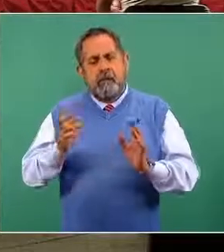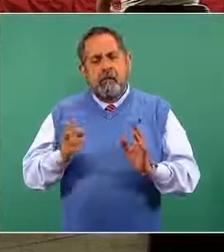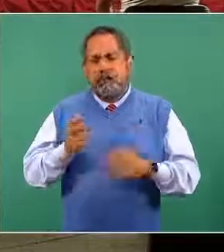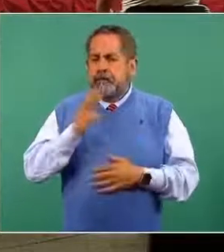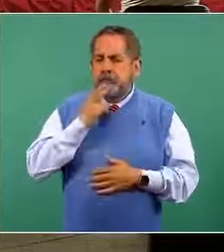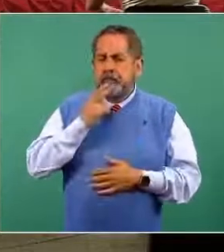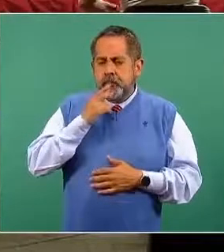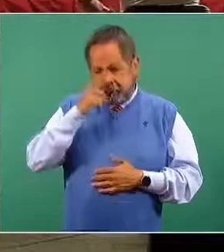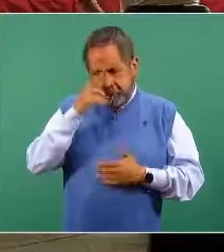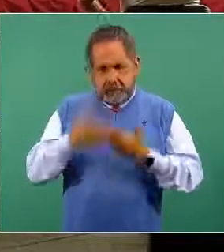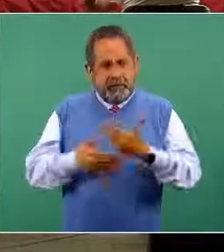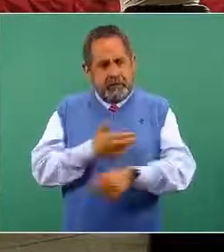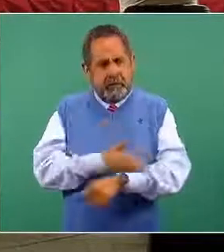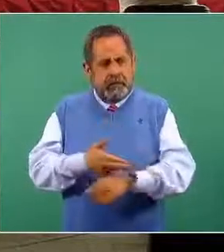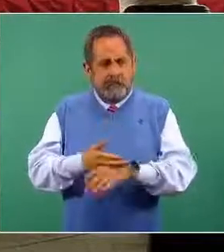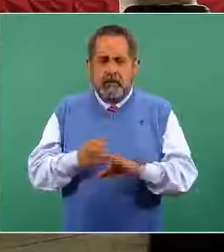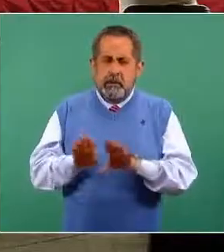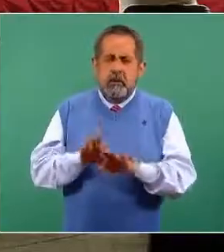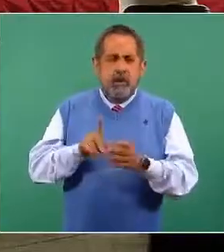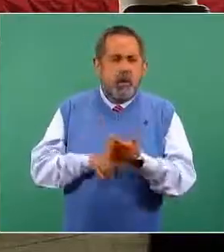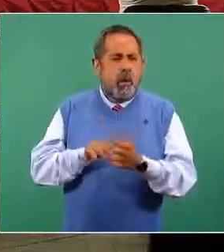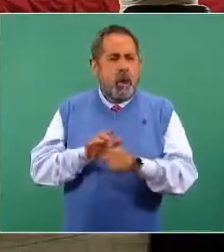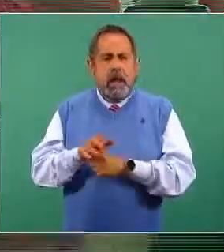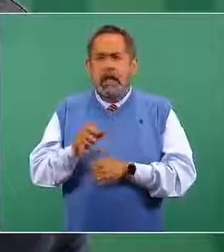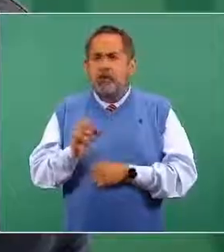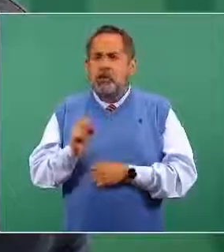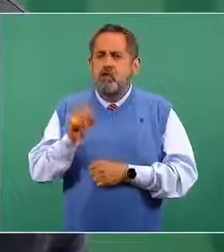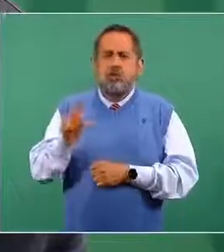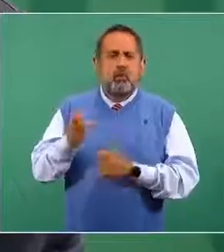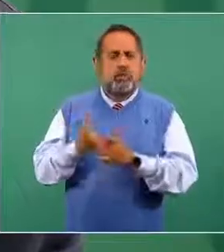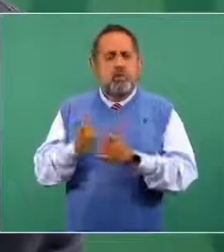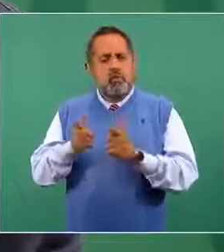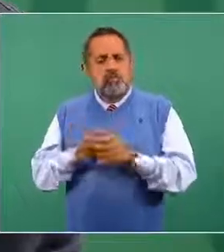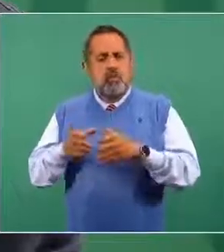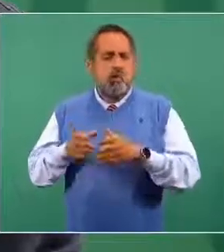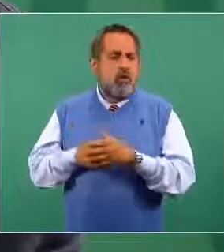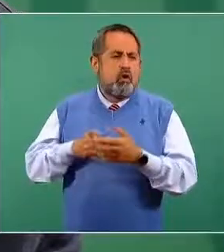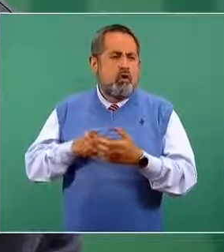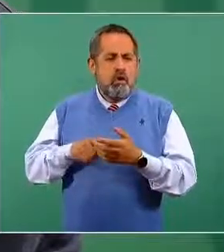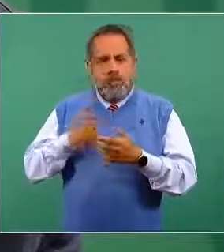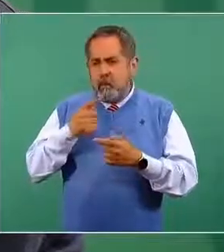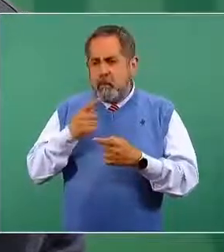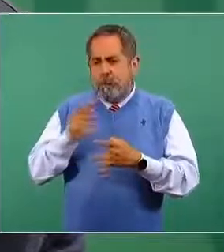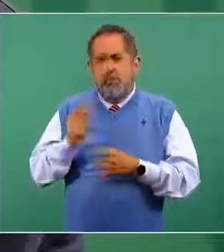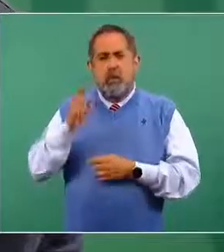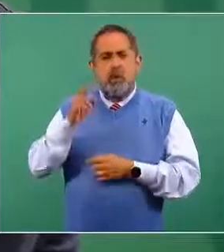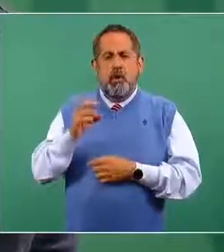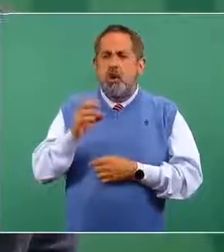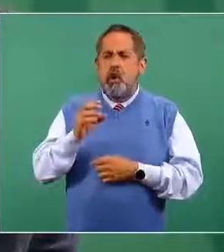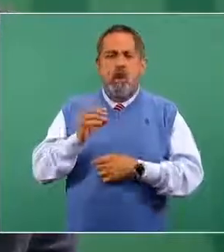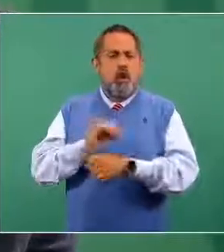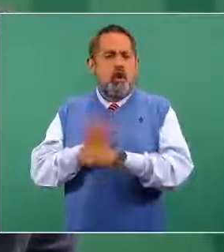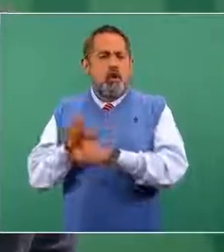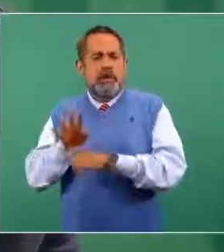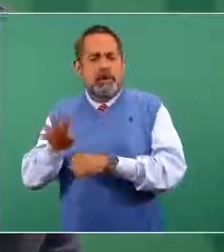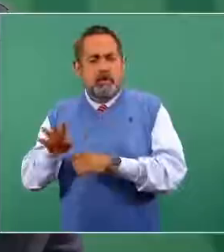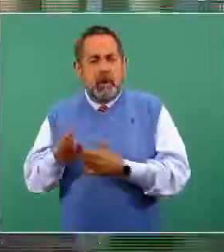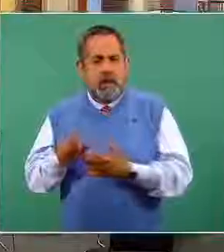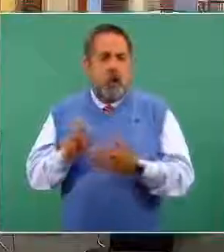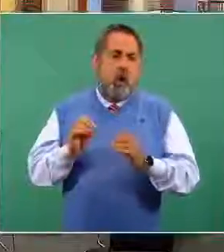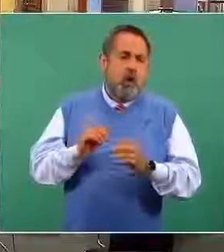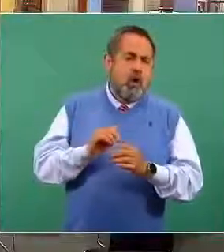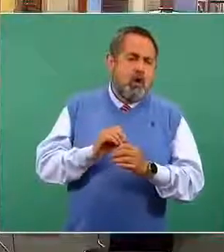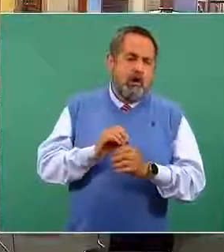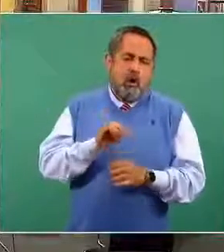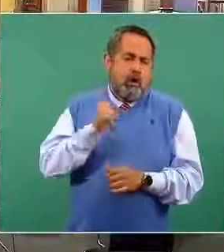a través de ese proceso cuáles de este subgrupo realmente fallecieron por la COVID-19 y cuáles a lo mejor no. Pero